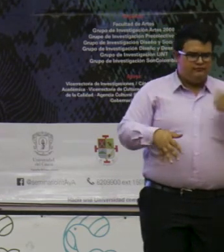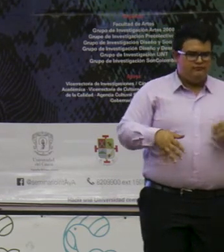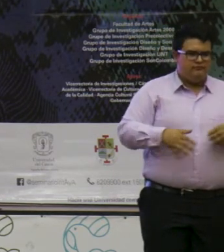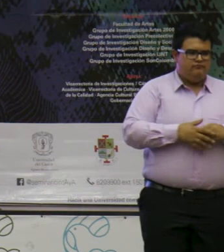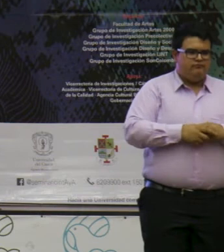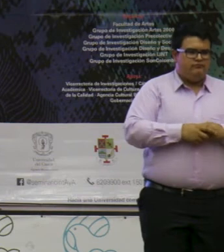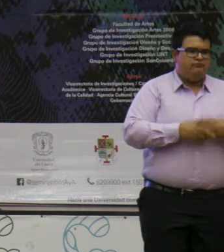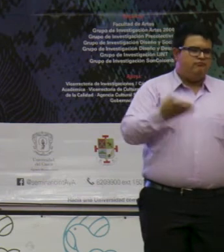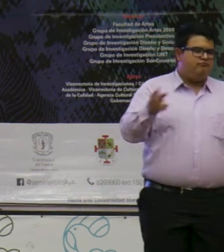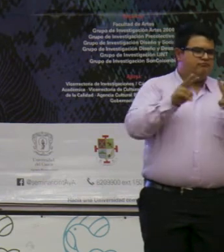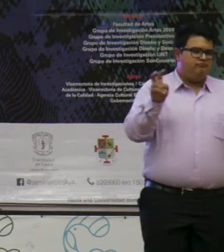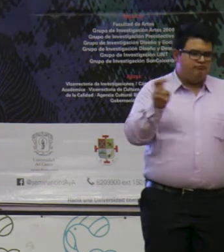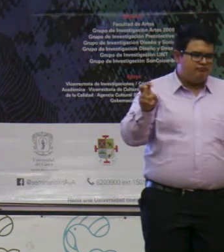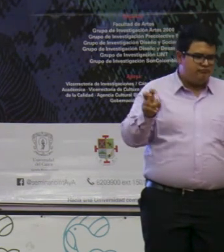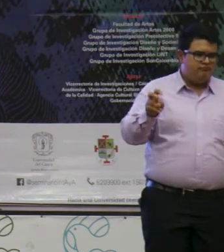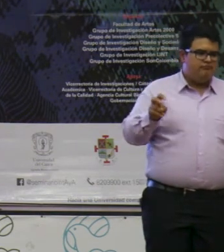corporeidad negra.